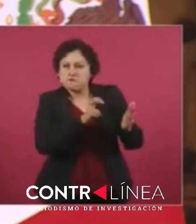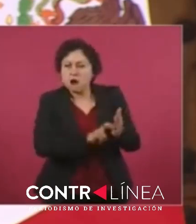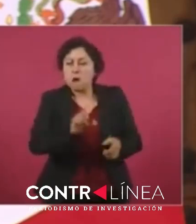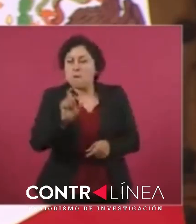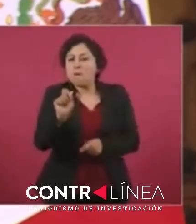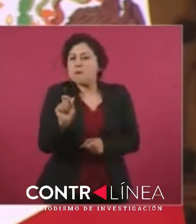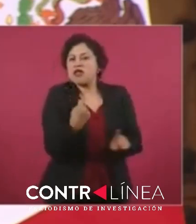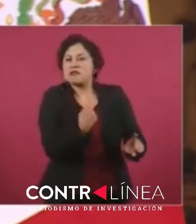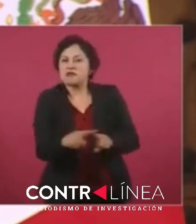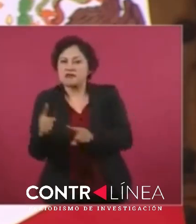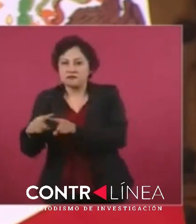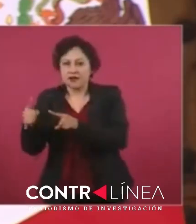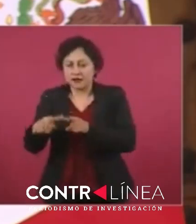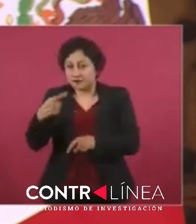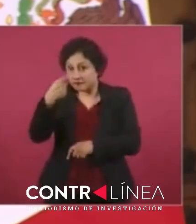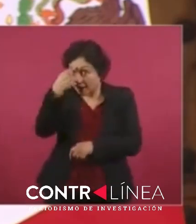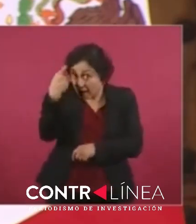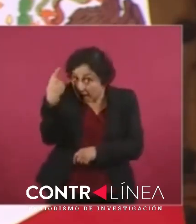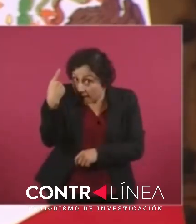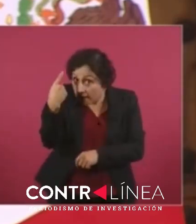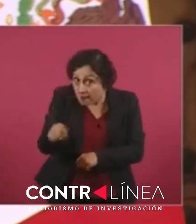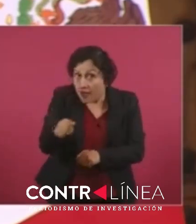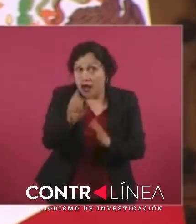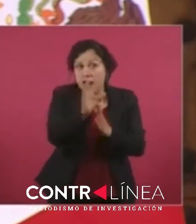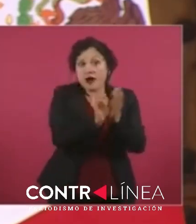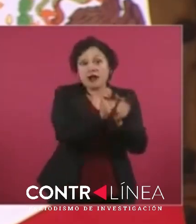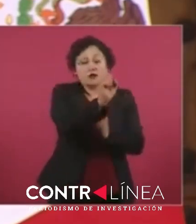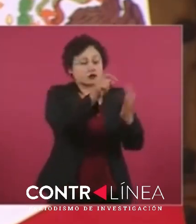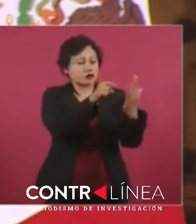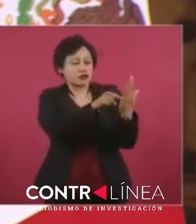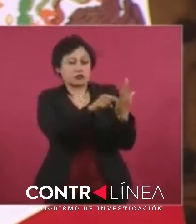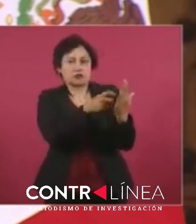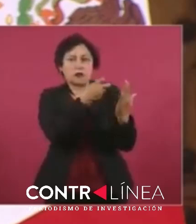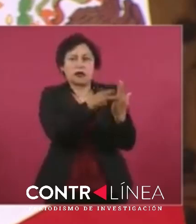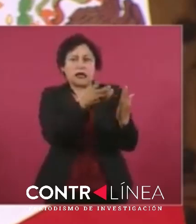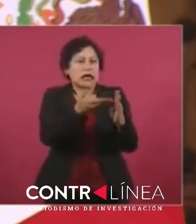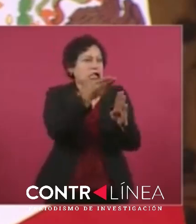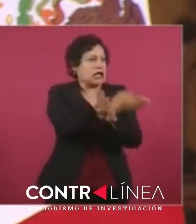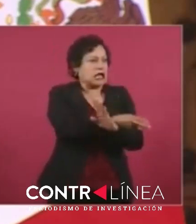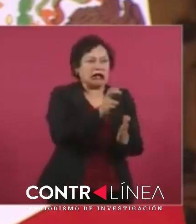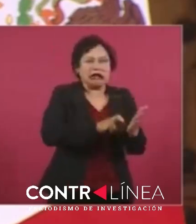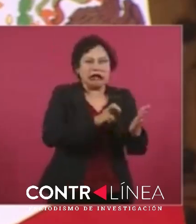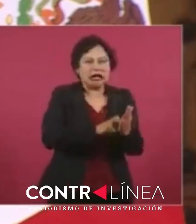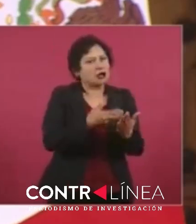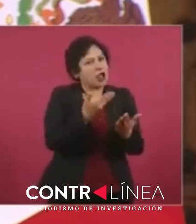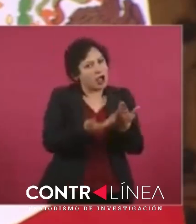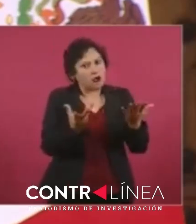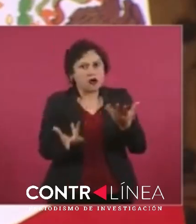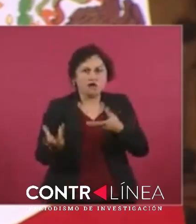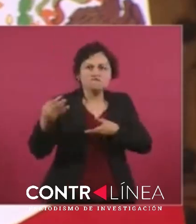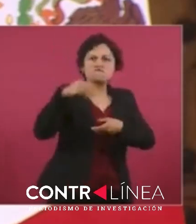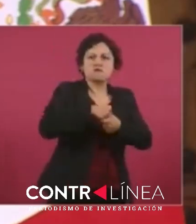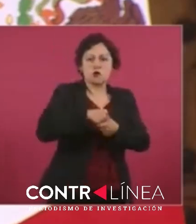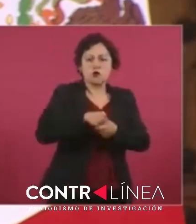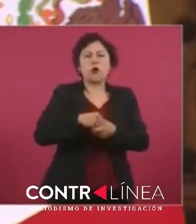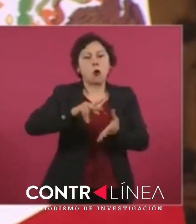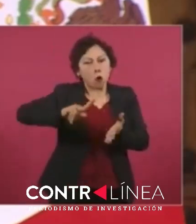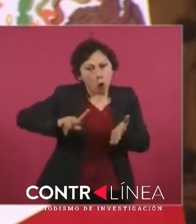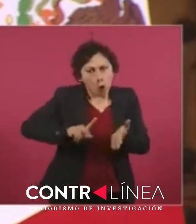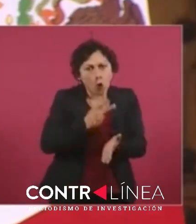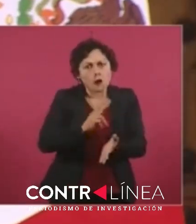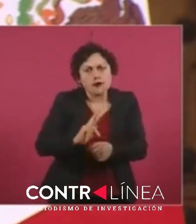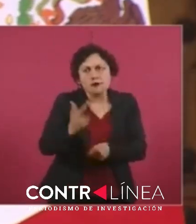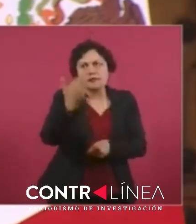Carta Magna el sentido revolucionario y popular que tuvo desde su